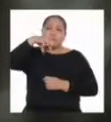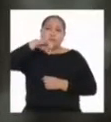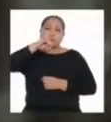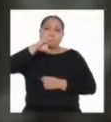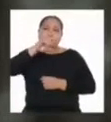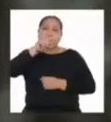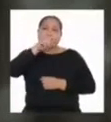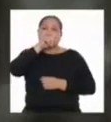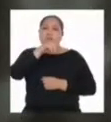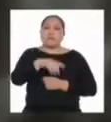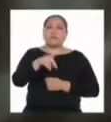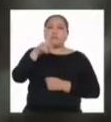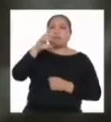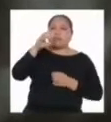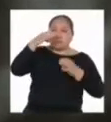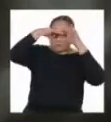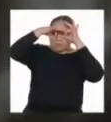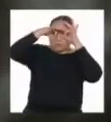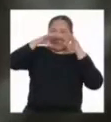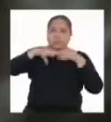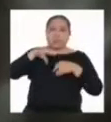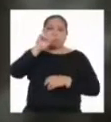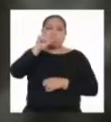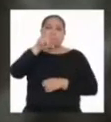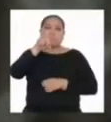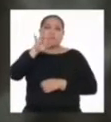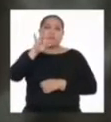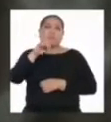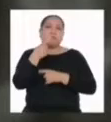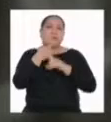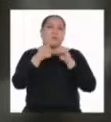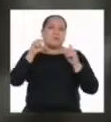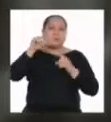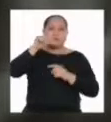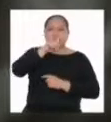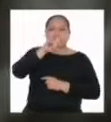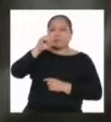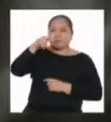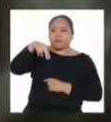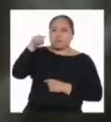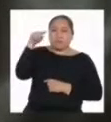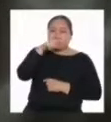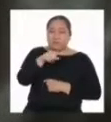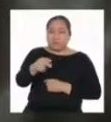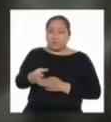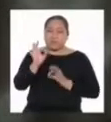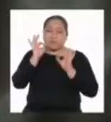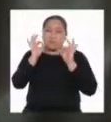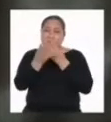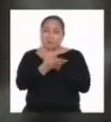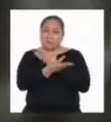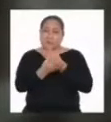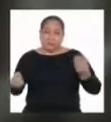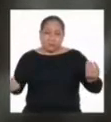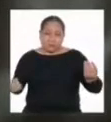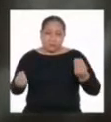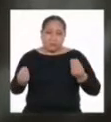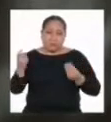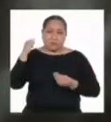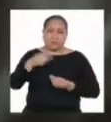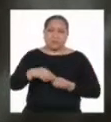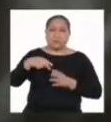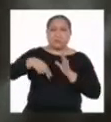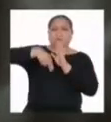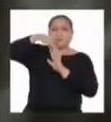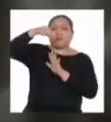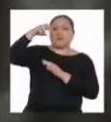picaflores, lechuzas, águilas y gallinazos son algunas de las especies que podrían desaparecer de nuestra biodiversidad en